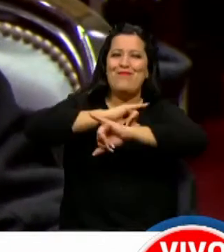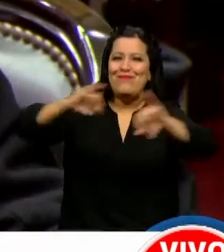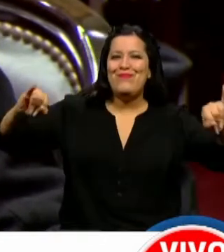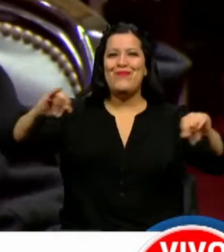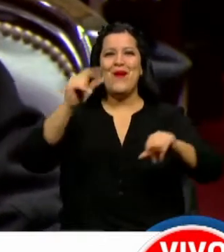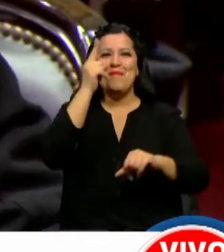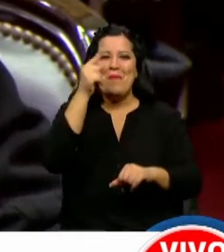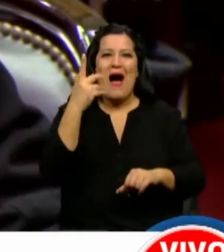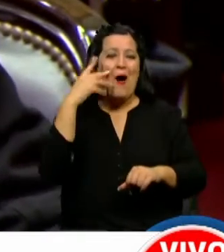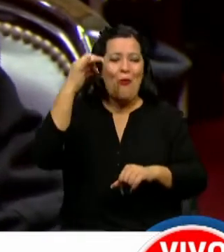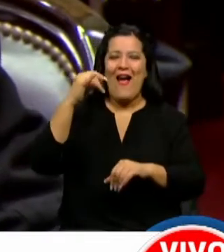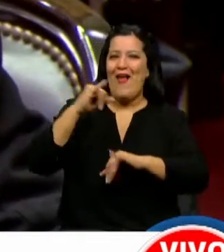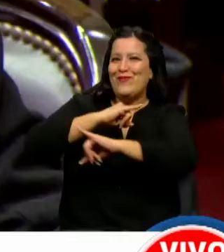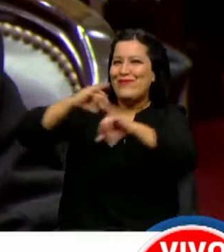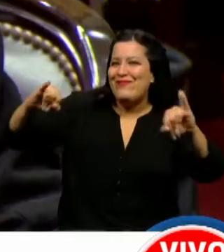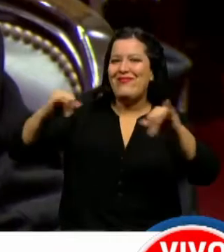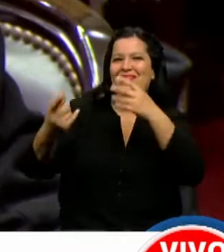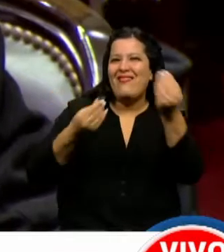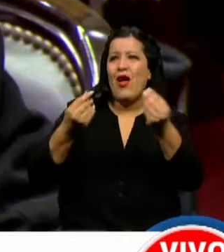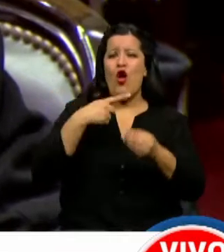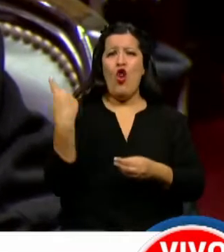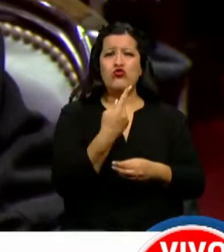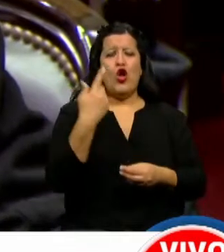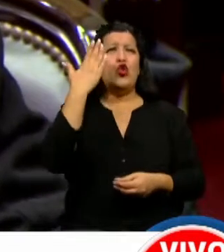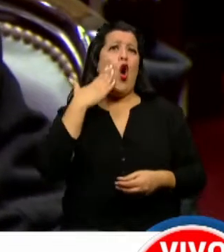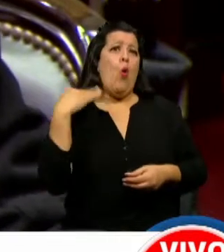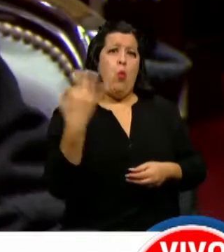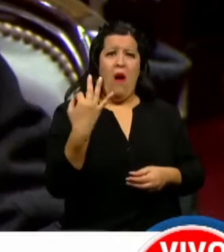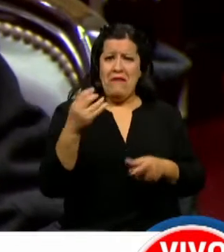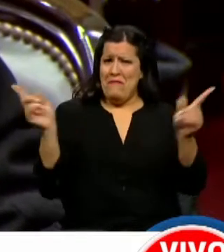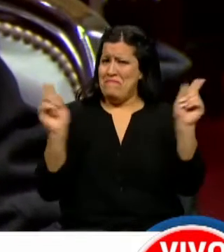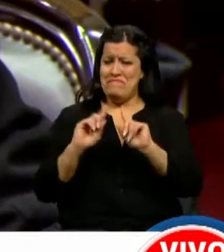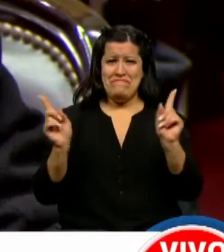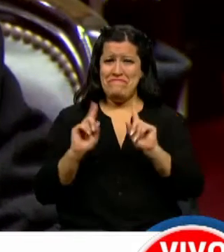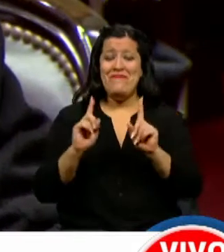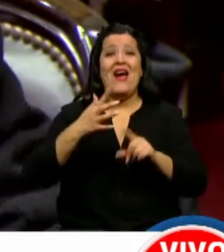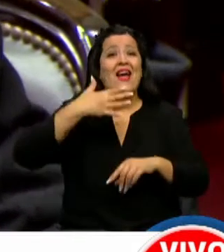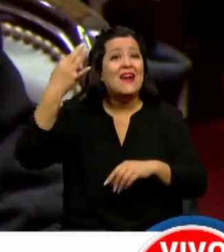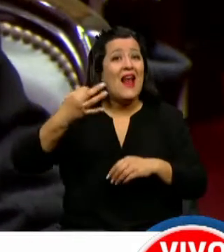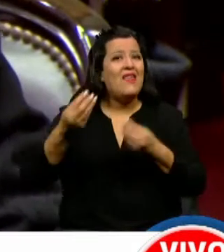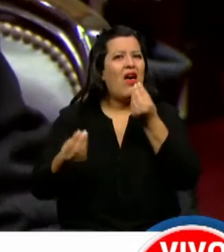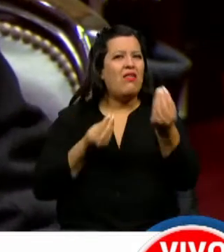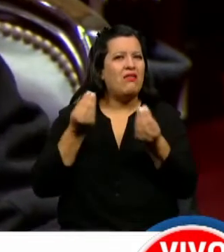de ustedes, que no es que nosotros seamos tan buenos, sino que en verdad